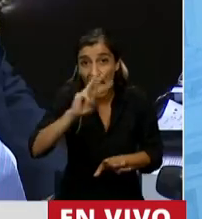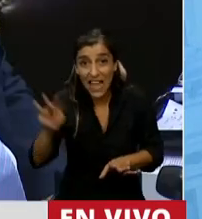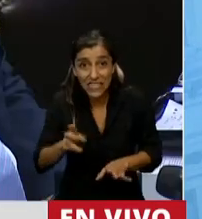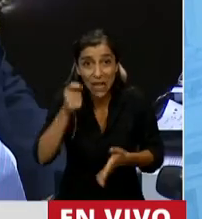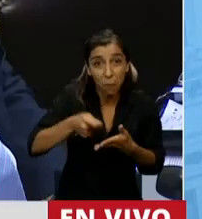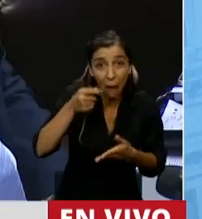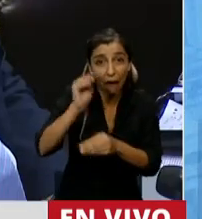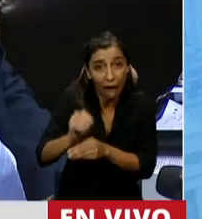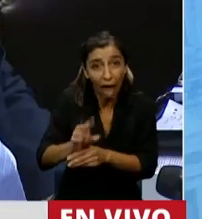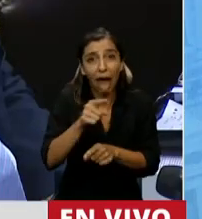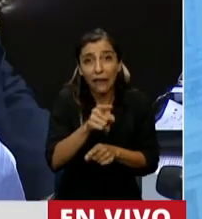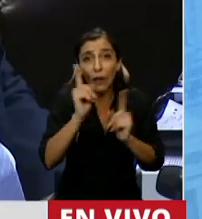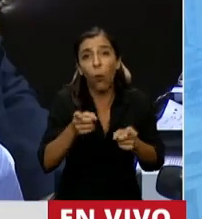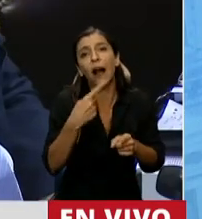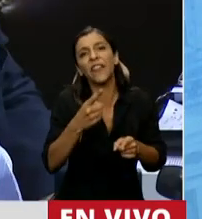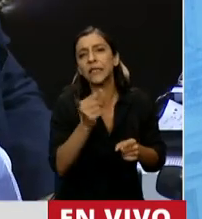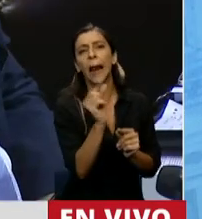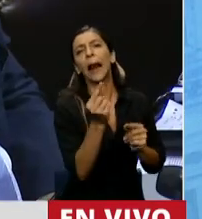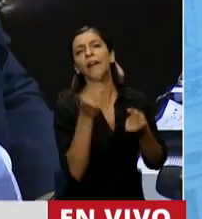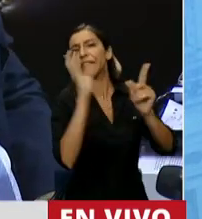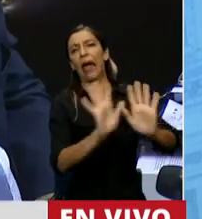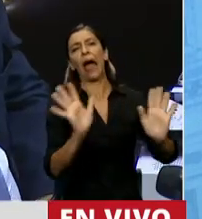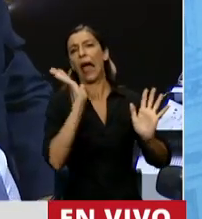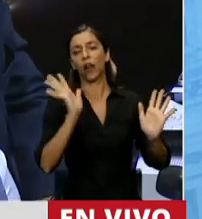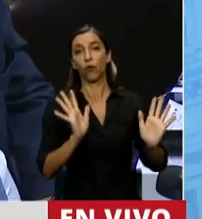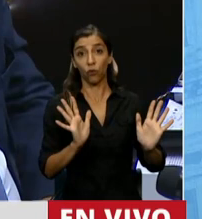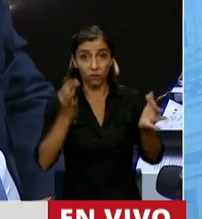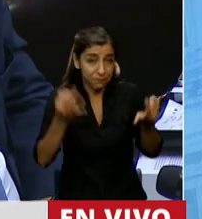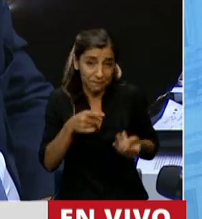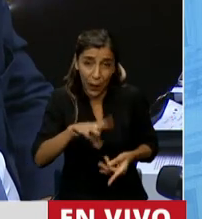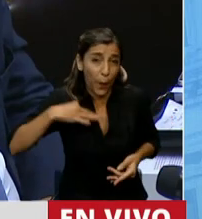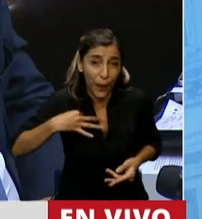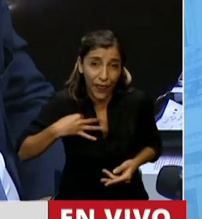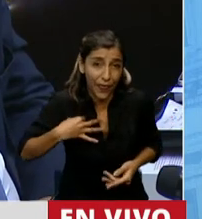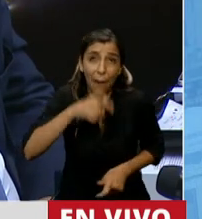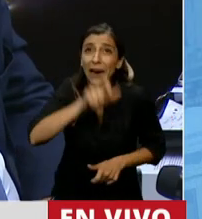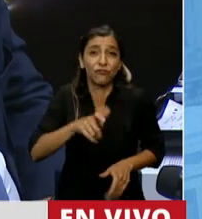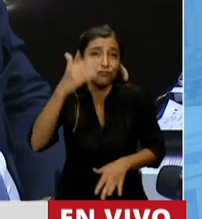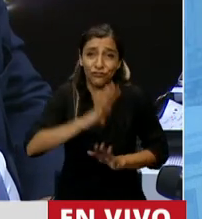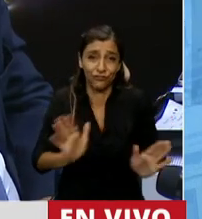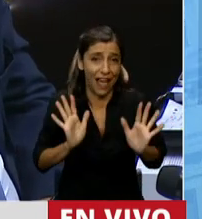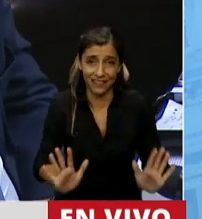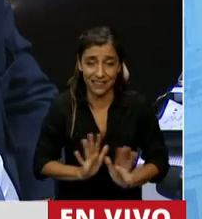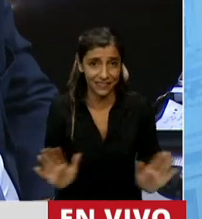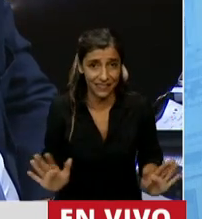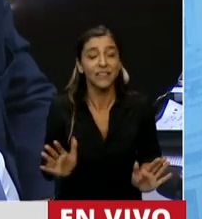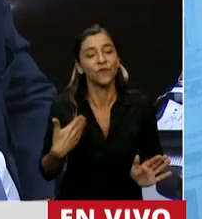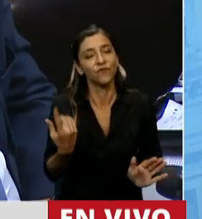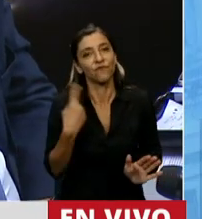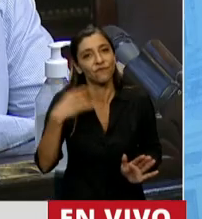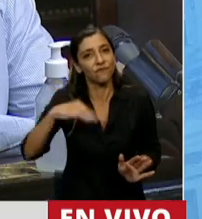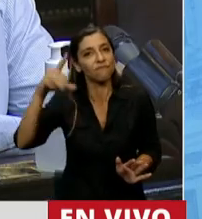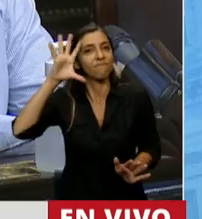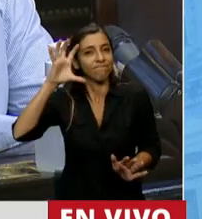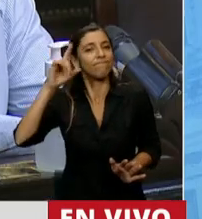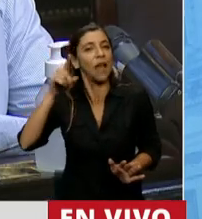vida. Desde la ética y la medicina, es preciso recordar que todos los médicos,